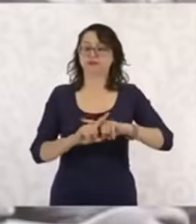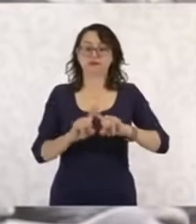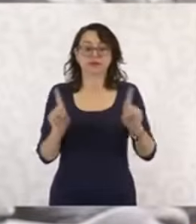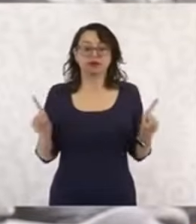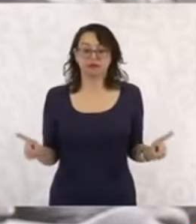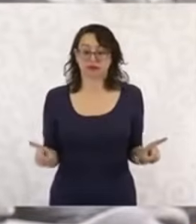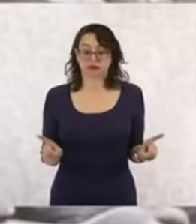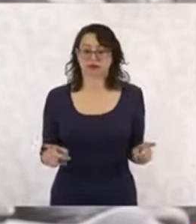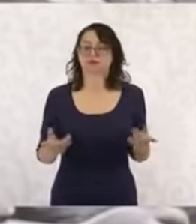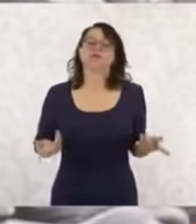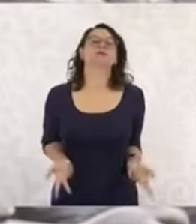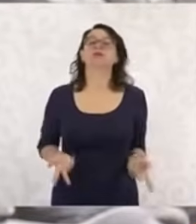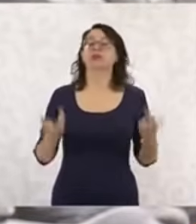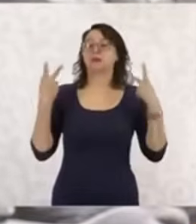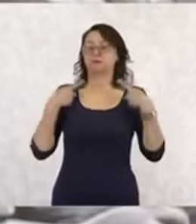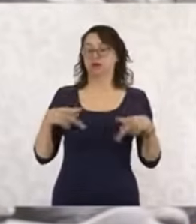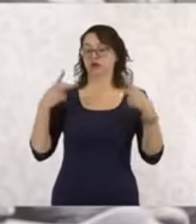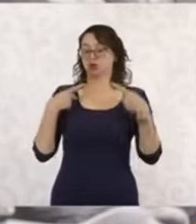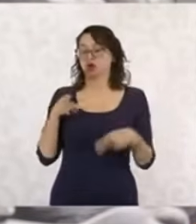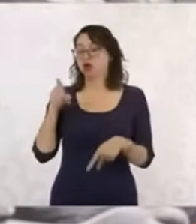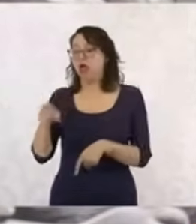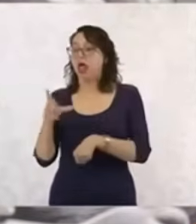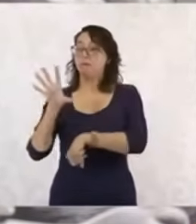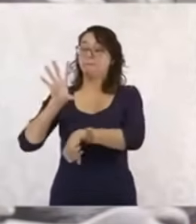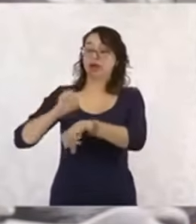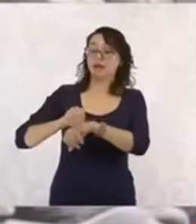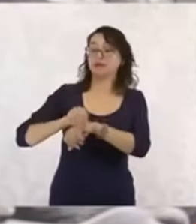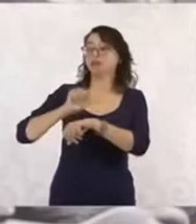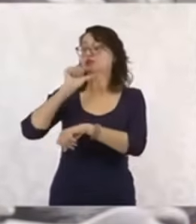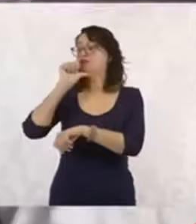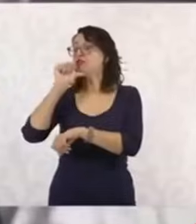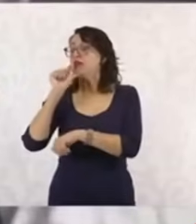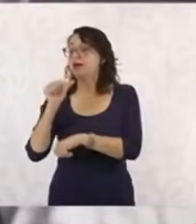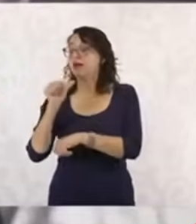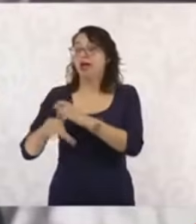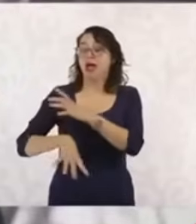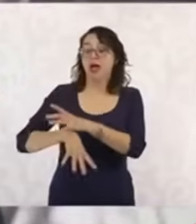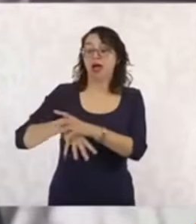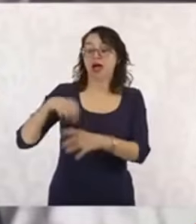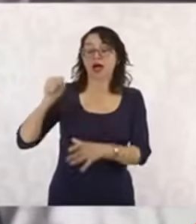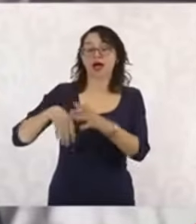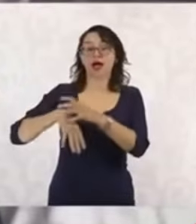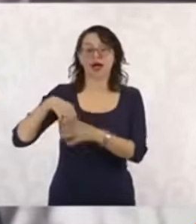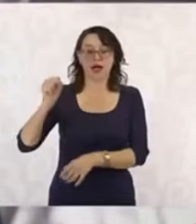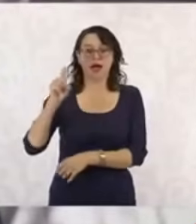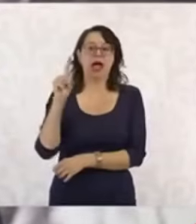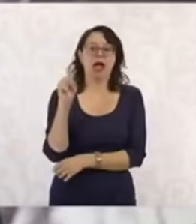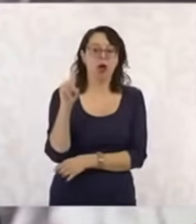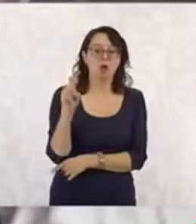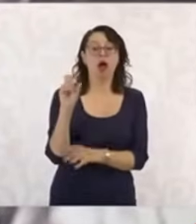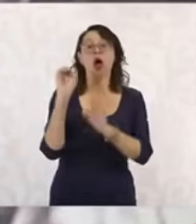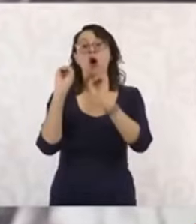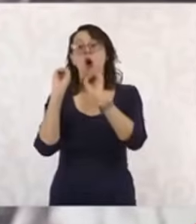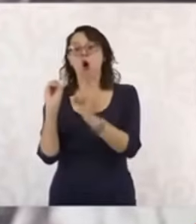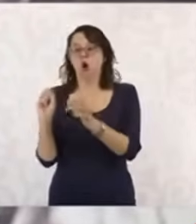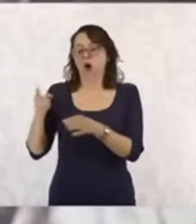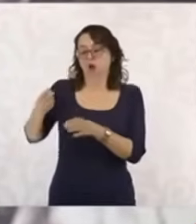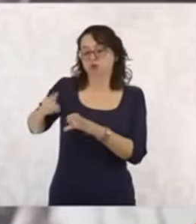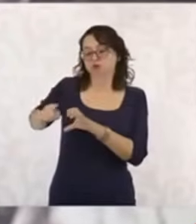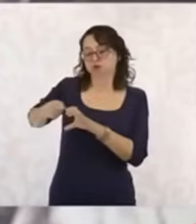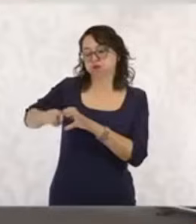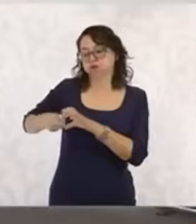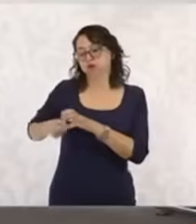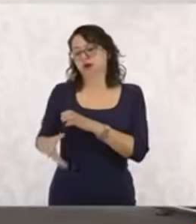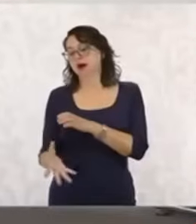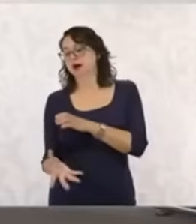tener ningún título, agua, cuando se hacen pozos clandestinos. Y en ese sentido, eso ya, digamos, es